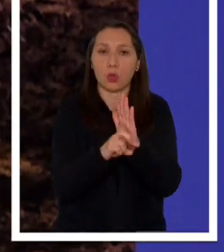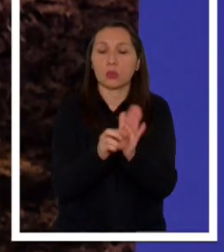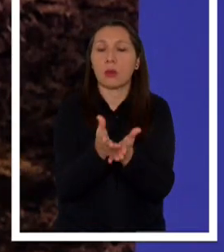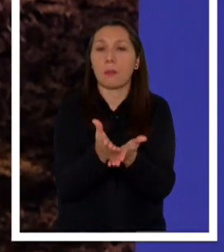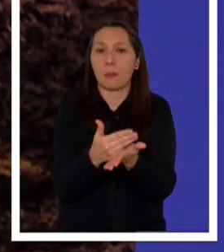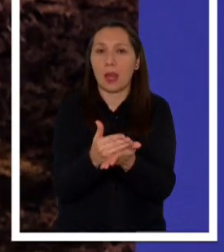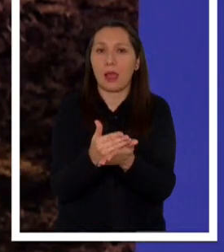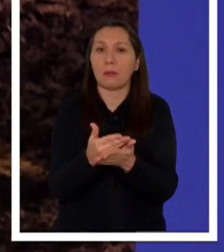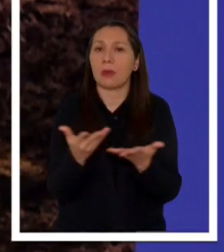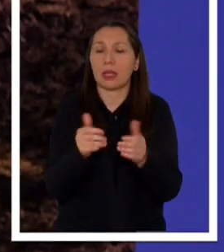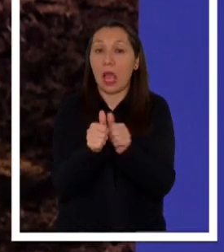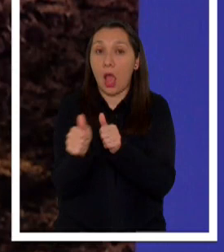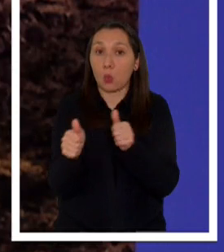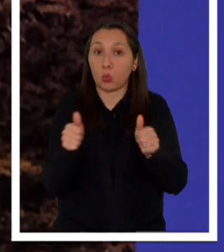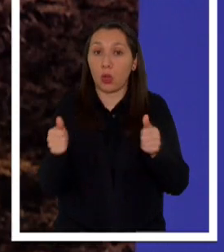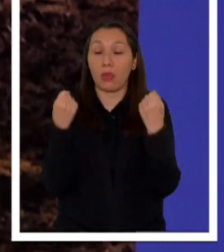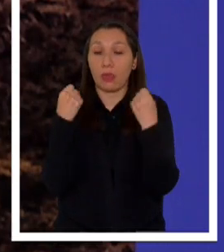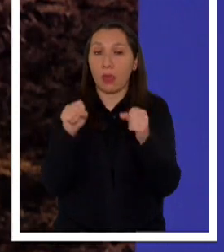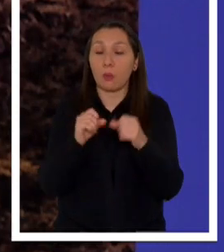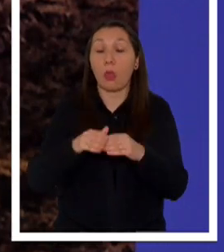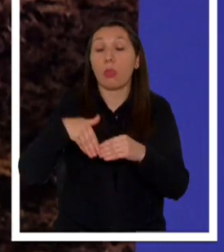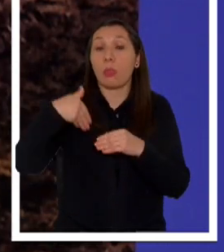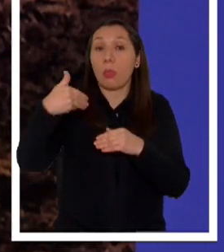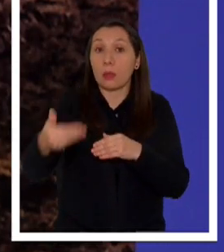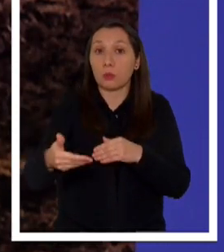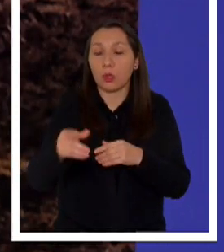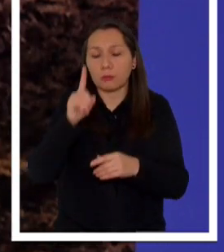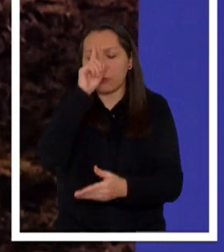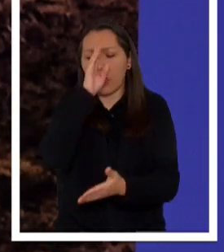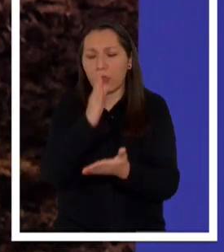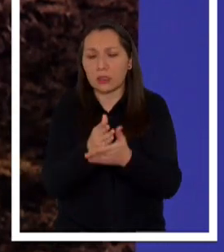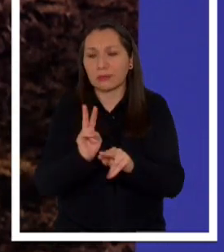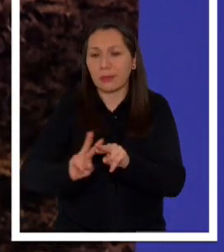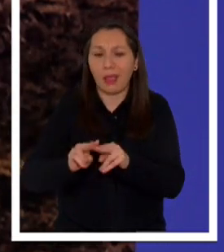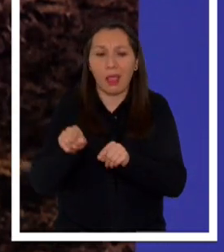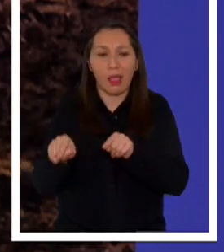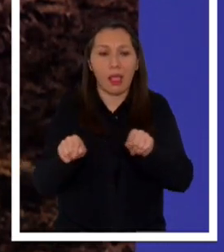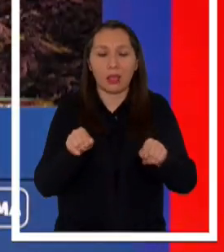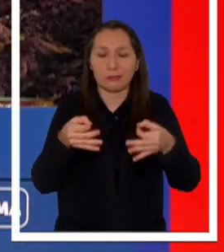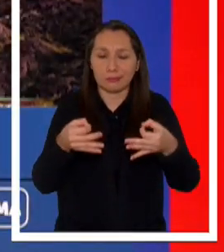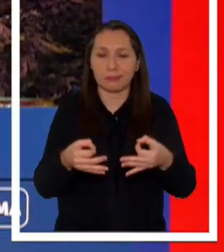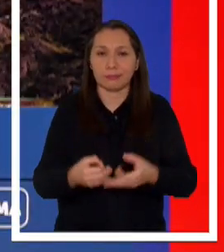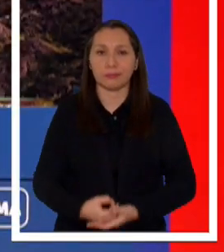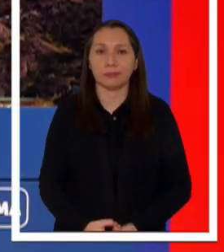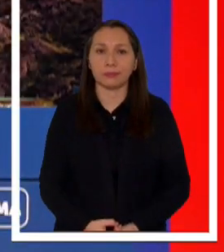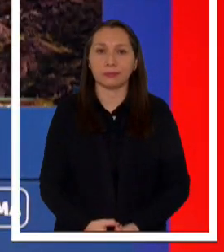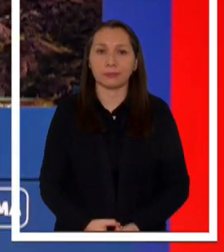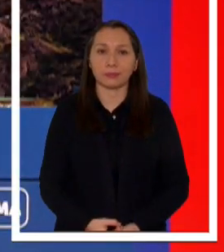un plan para que las autoridades del deporte posteriormente Tomen las decisiones que corresponden